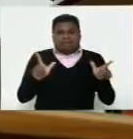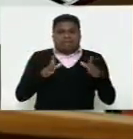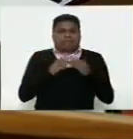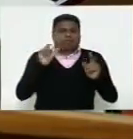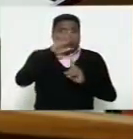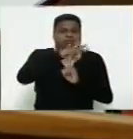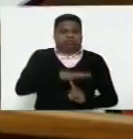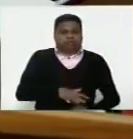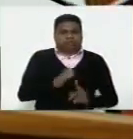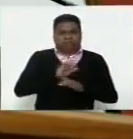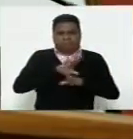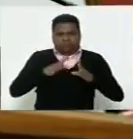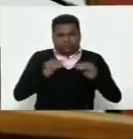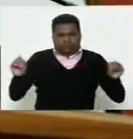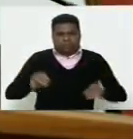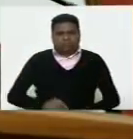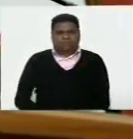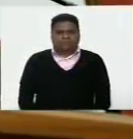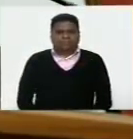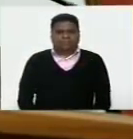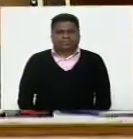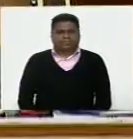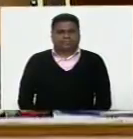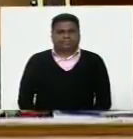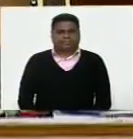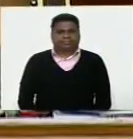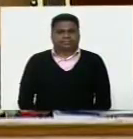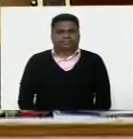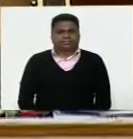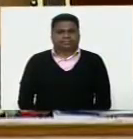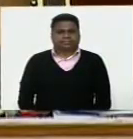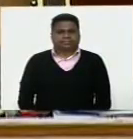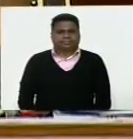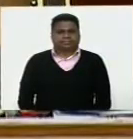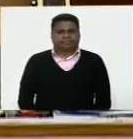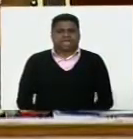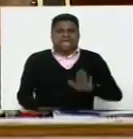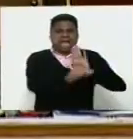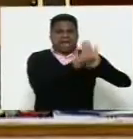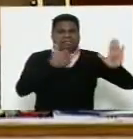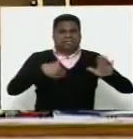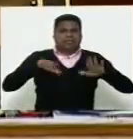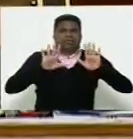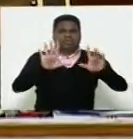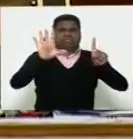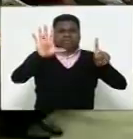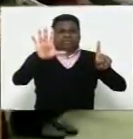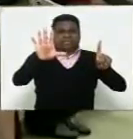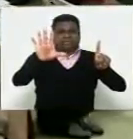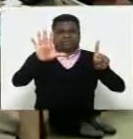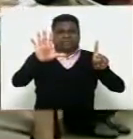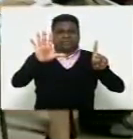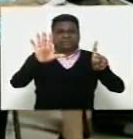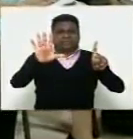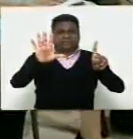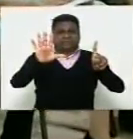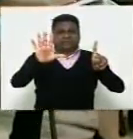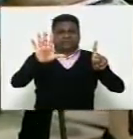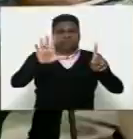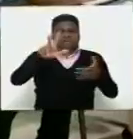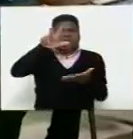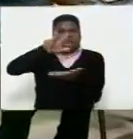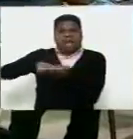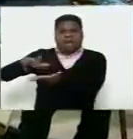violencia. Es todo, presidenta. En consideración, artículo 16. Aprobado.